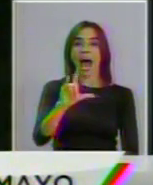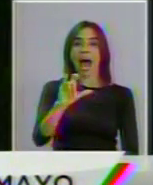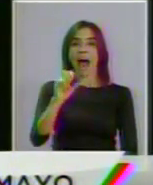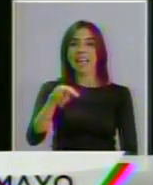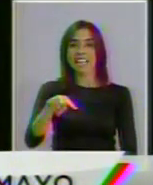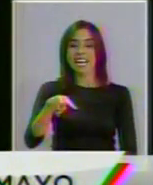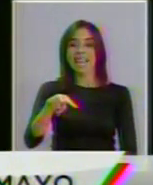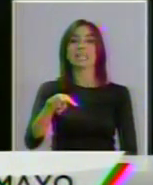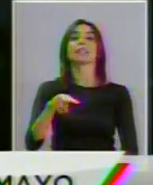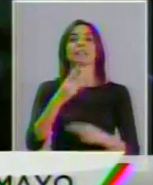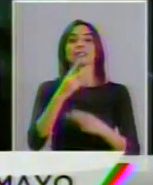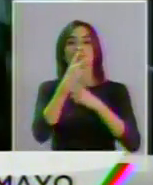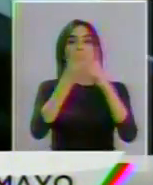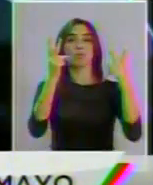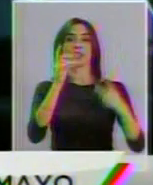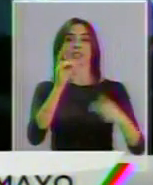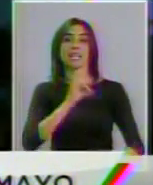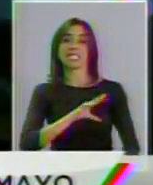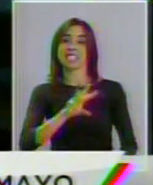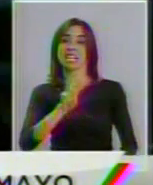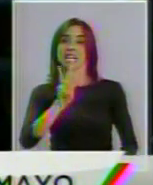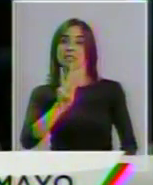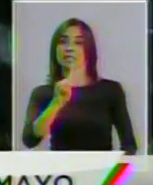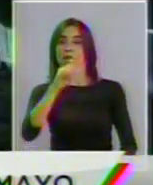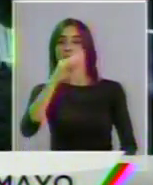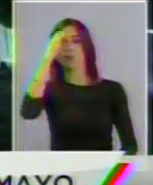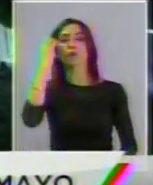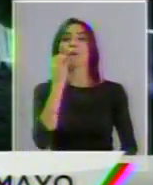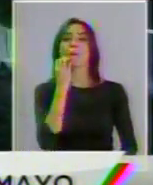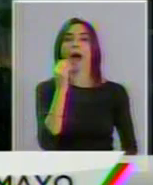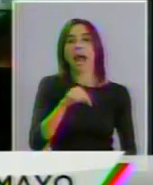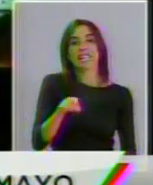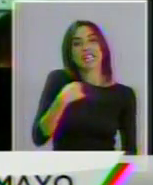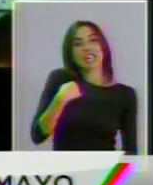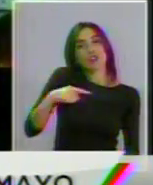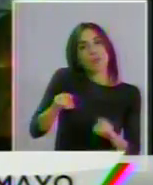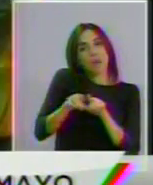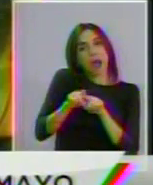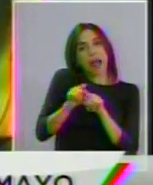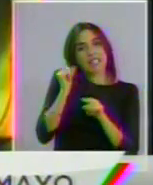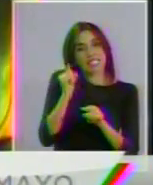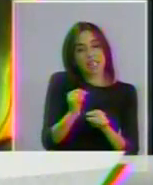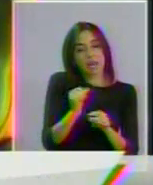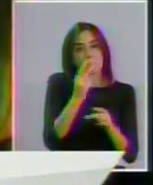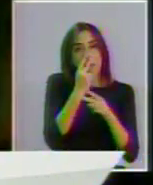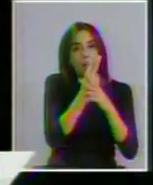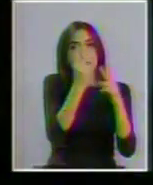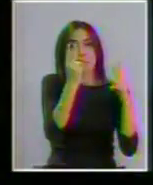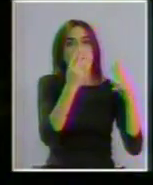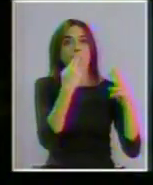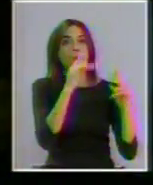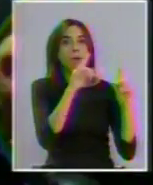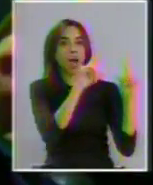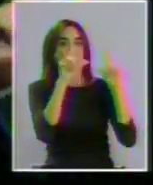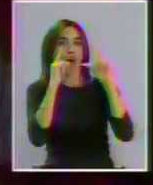el 31 de mayo, pero nosotros aquí, como siempre, le mostramos el mejor